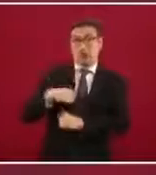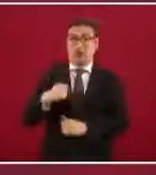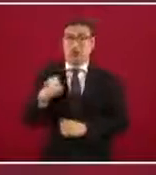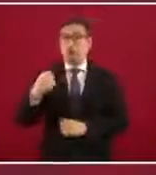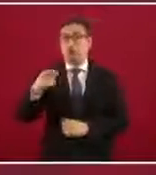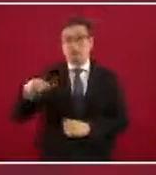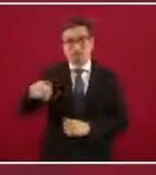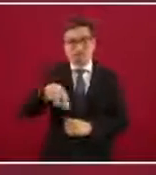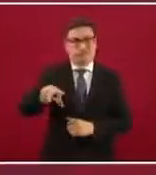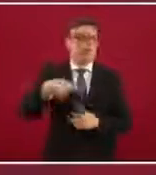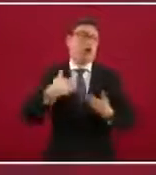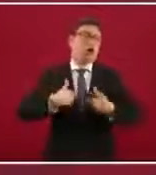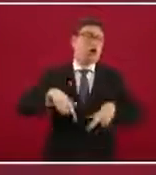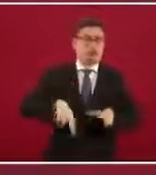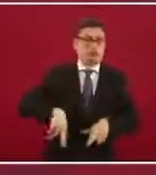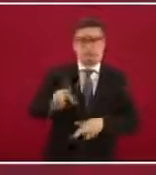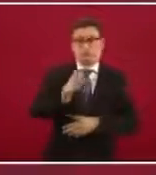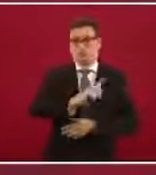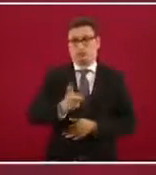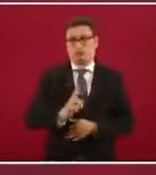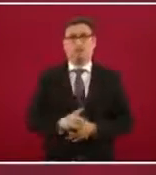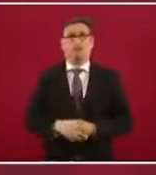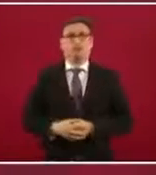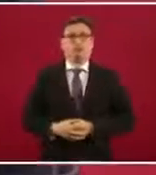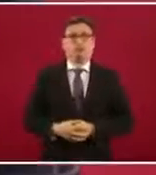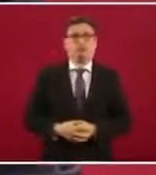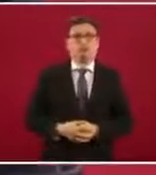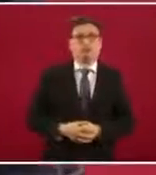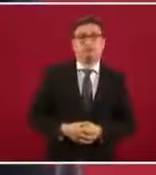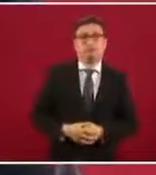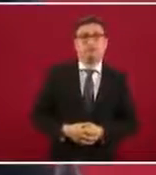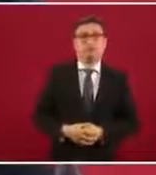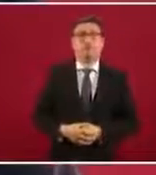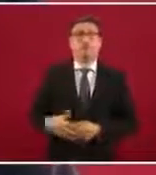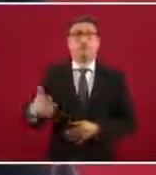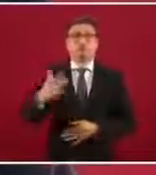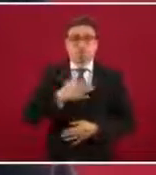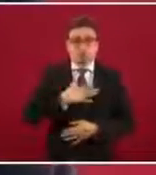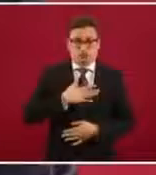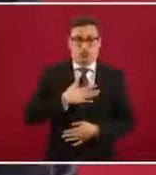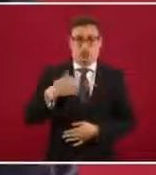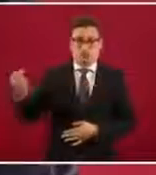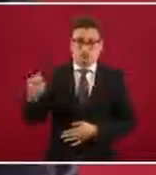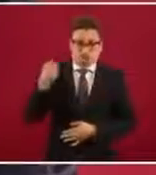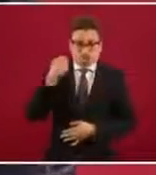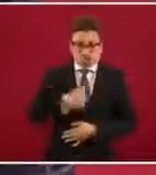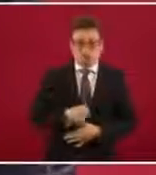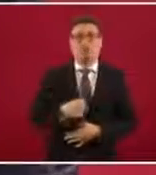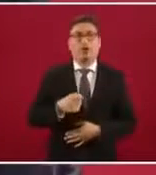No, yo represento, ¿no?, al pueblo y por eso yo